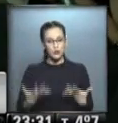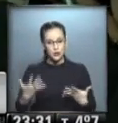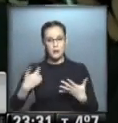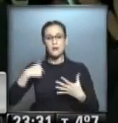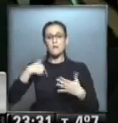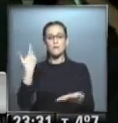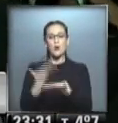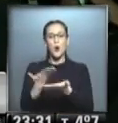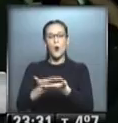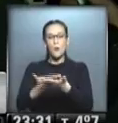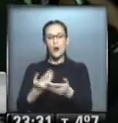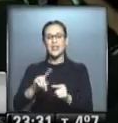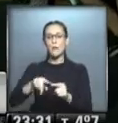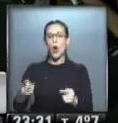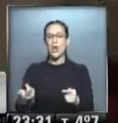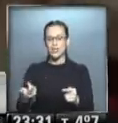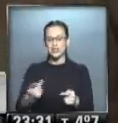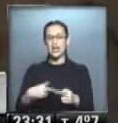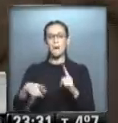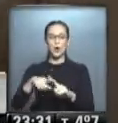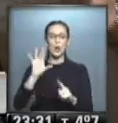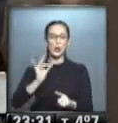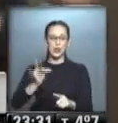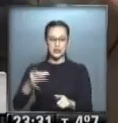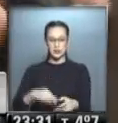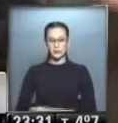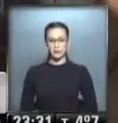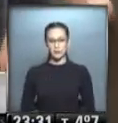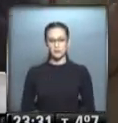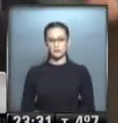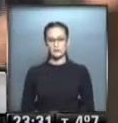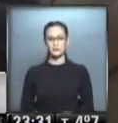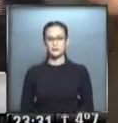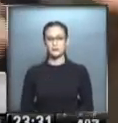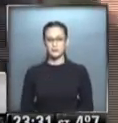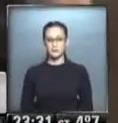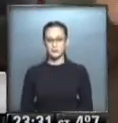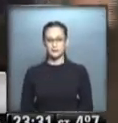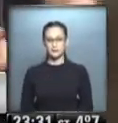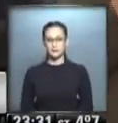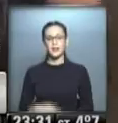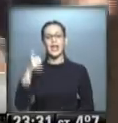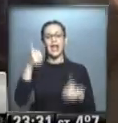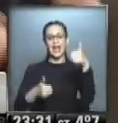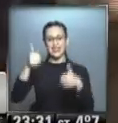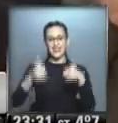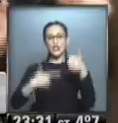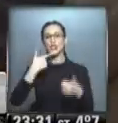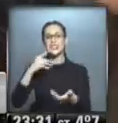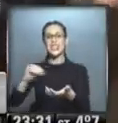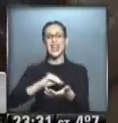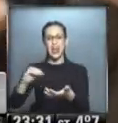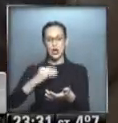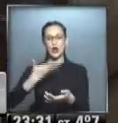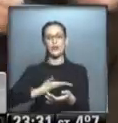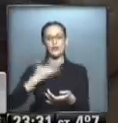tenemos para llevar al Congreso de la Nación en el mes de diciembre. El candidato a senador del Frente para la Victoria por la Ciudad, Daniel